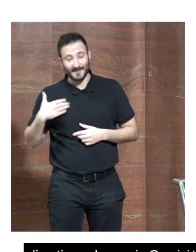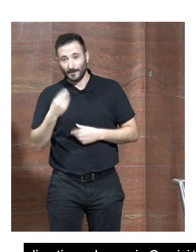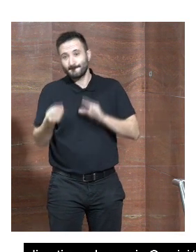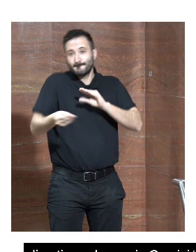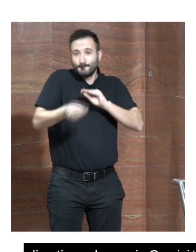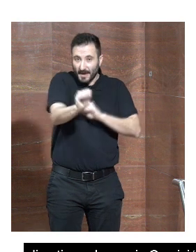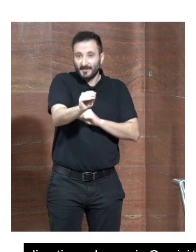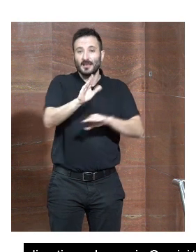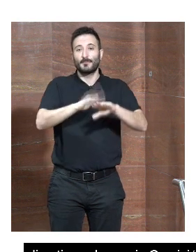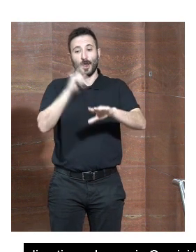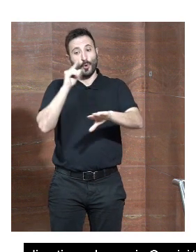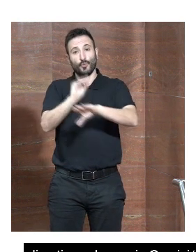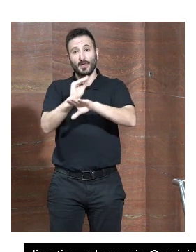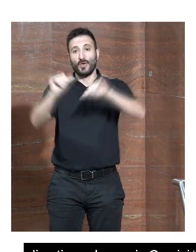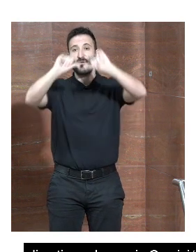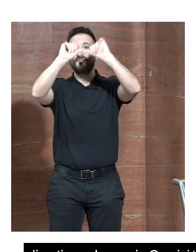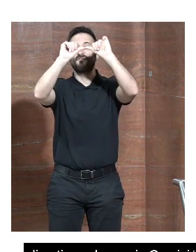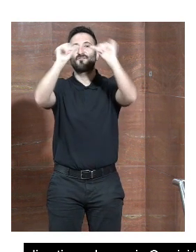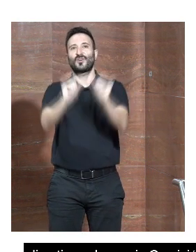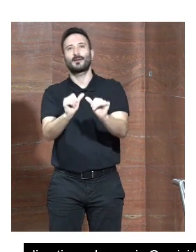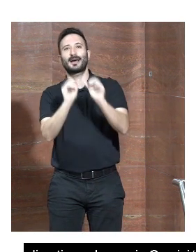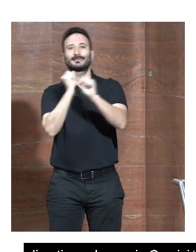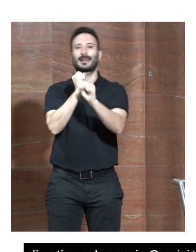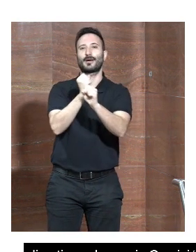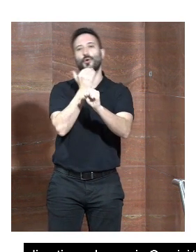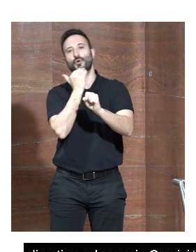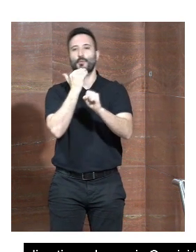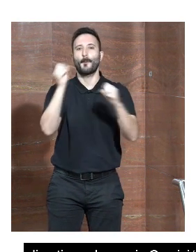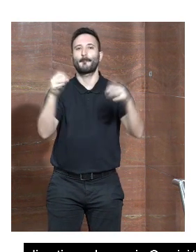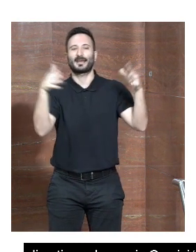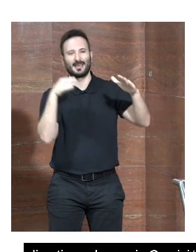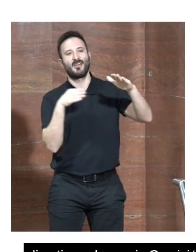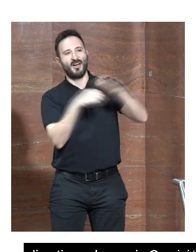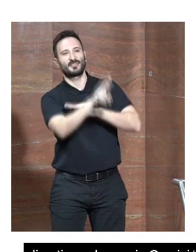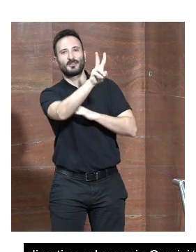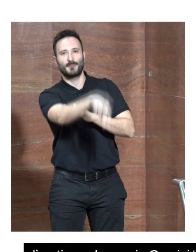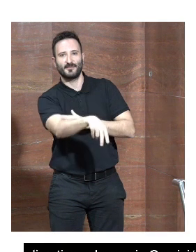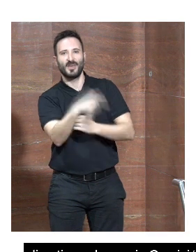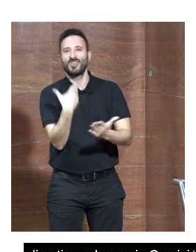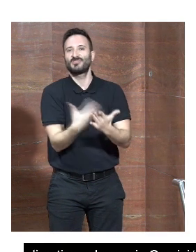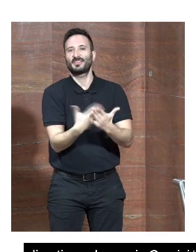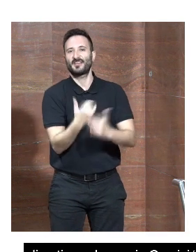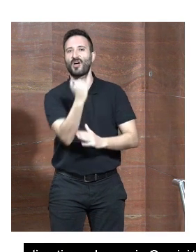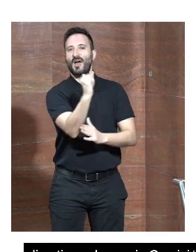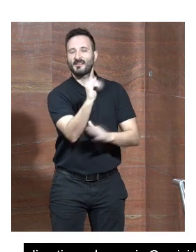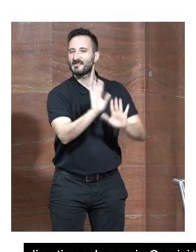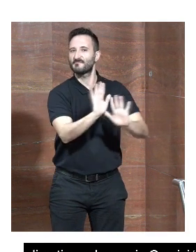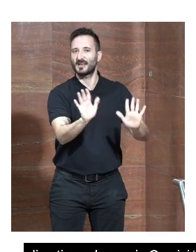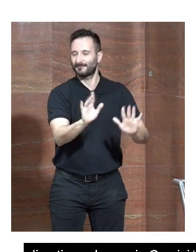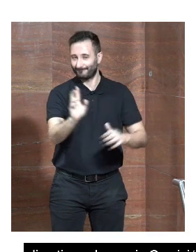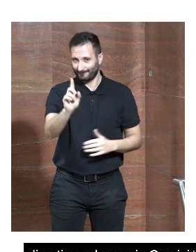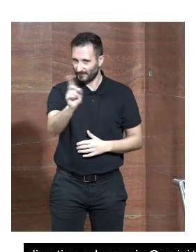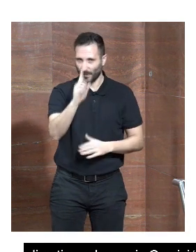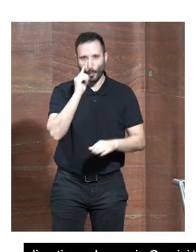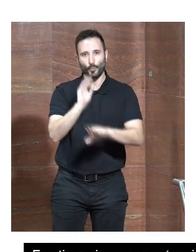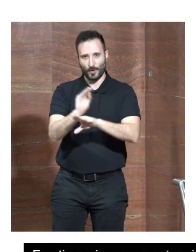que tener mucha precaución con esas fórmulas mágicas, ¿de acuerdo? De que esto es accesible o que con una certificación u otros medios, ¿de acuerdo? Hay